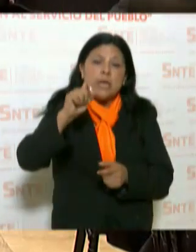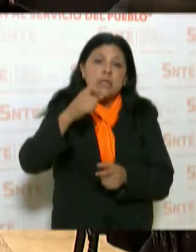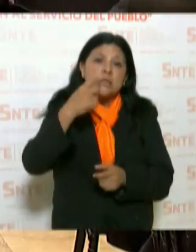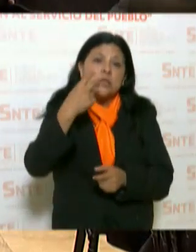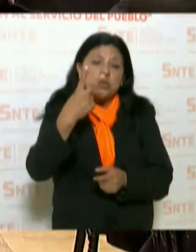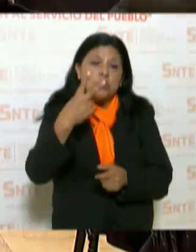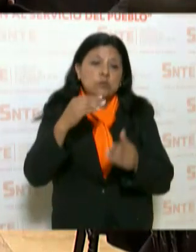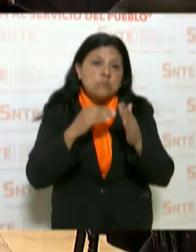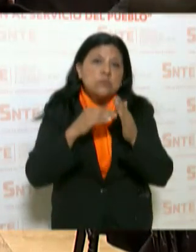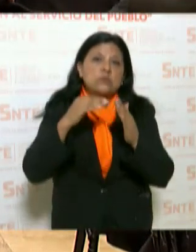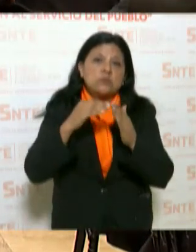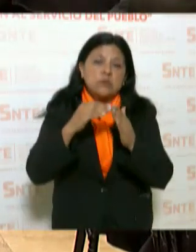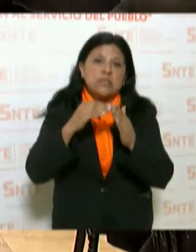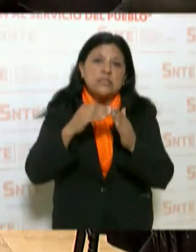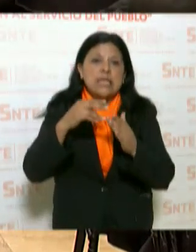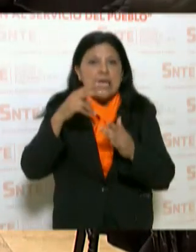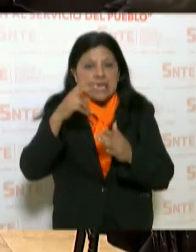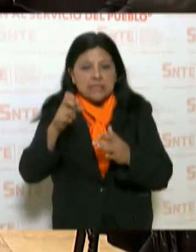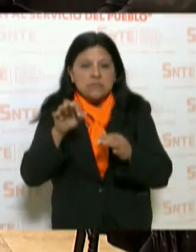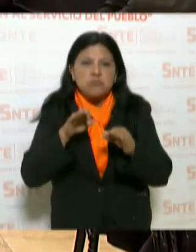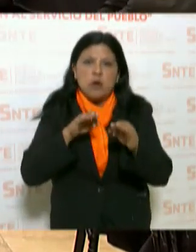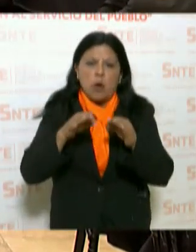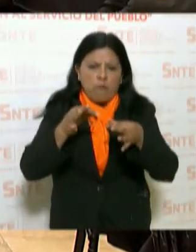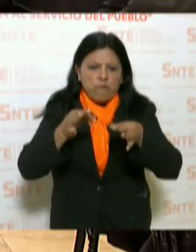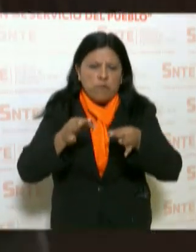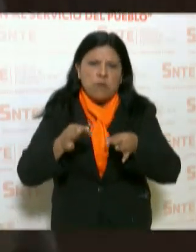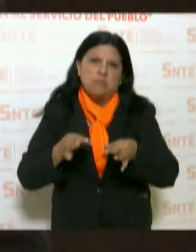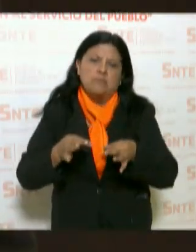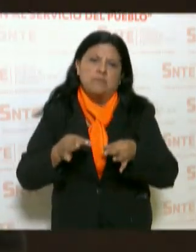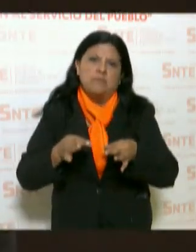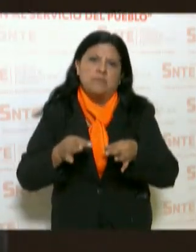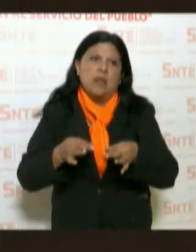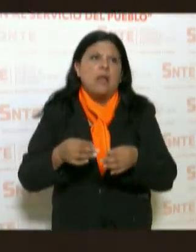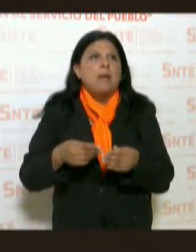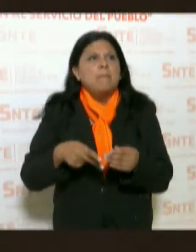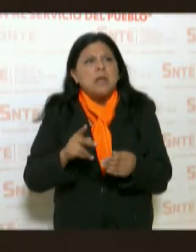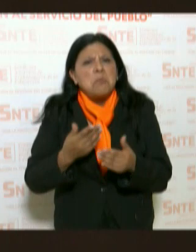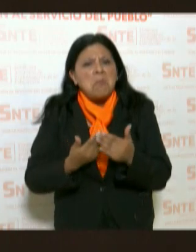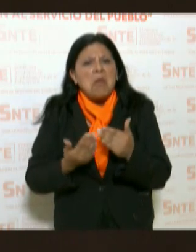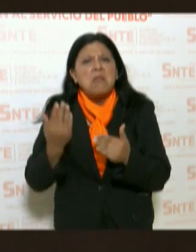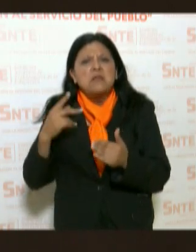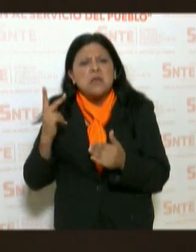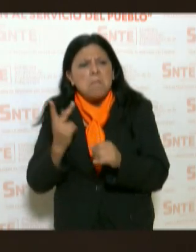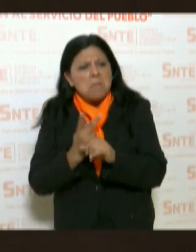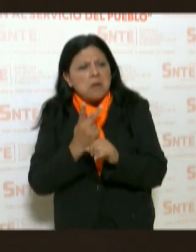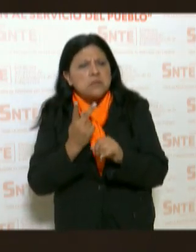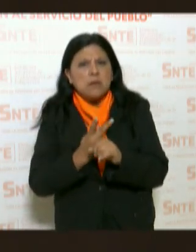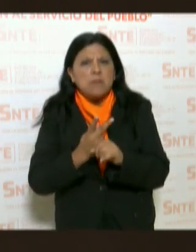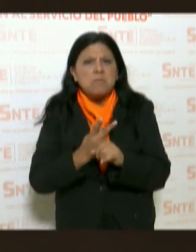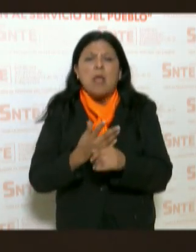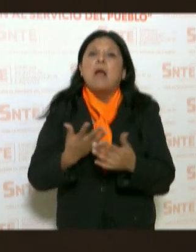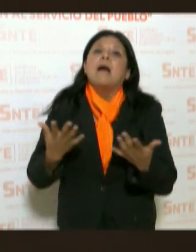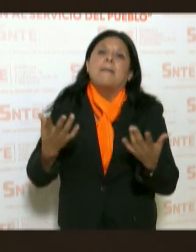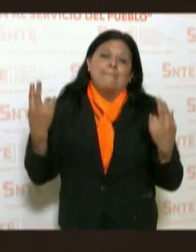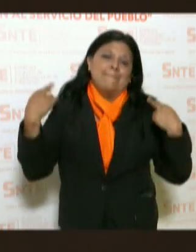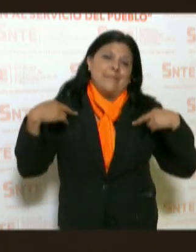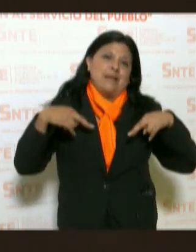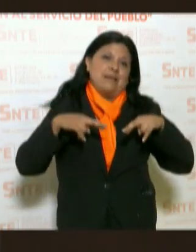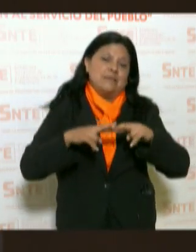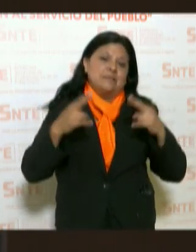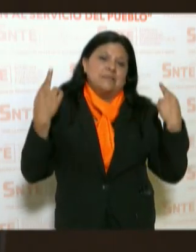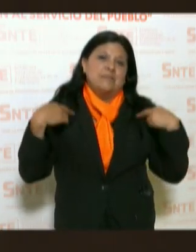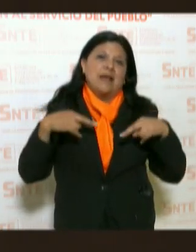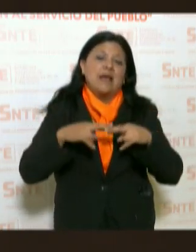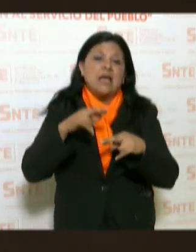la economía formal. ¿Y qué sucedía? Que había maestras, maestros,